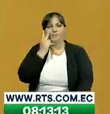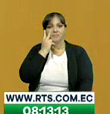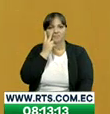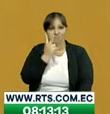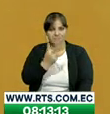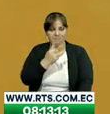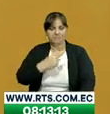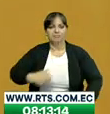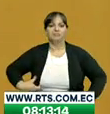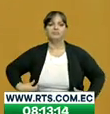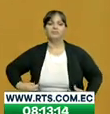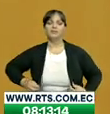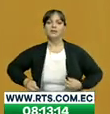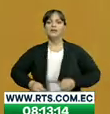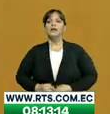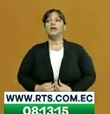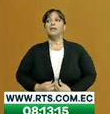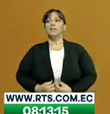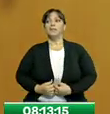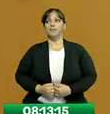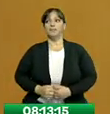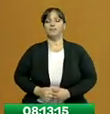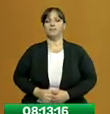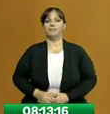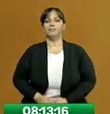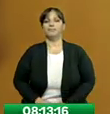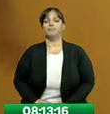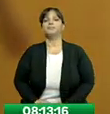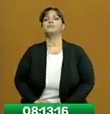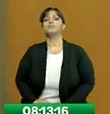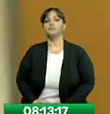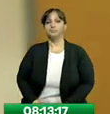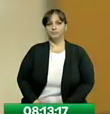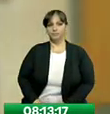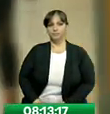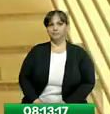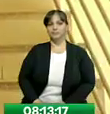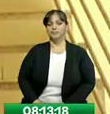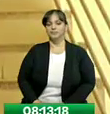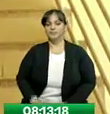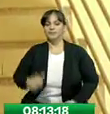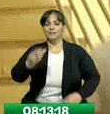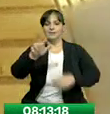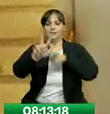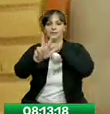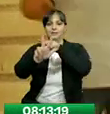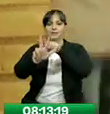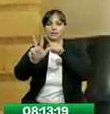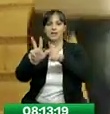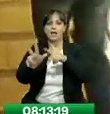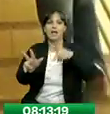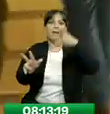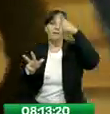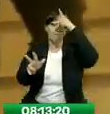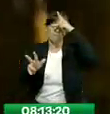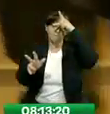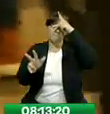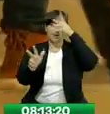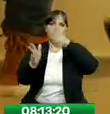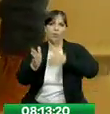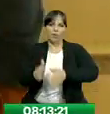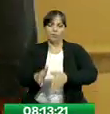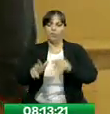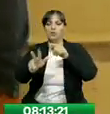la banda estaría conformada por tres peruanos y un ecuatoriano que según las víctimas de la tercera edad las engañaban para robarles